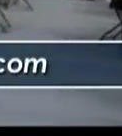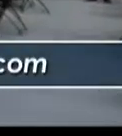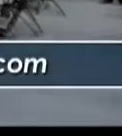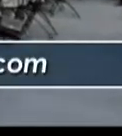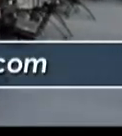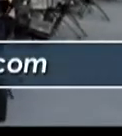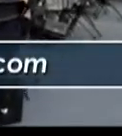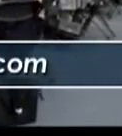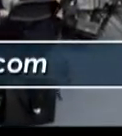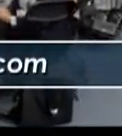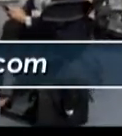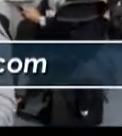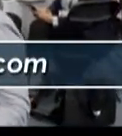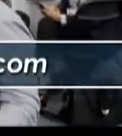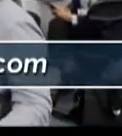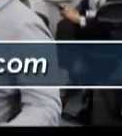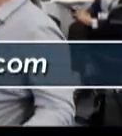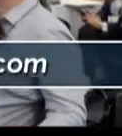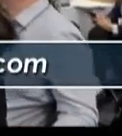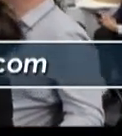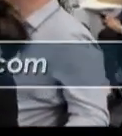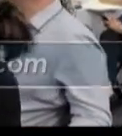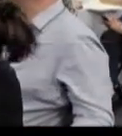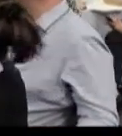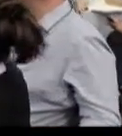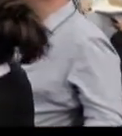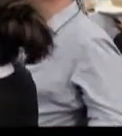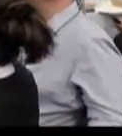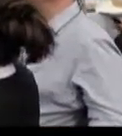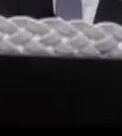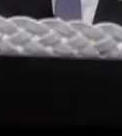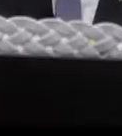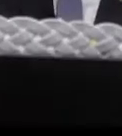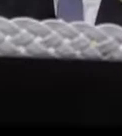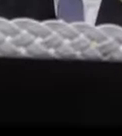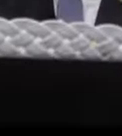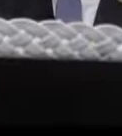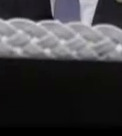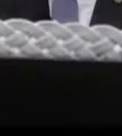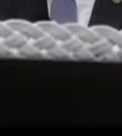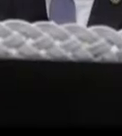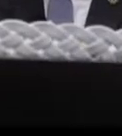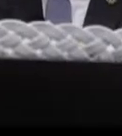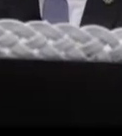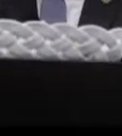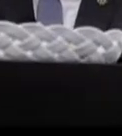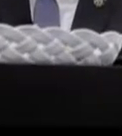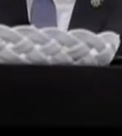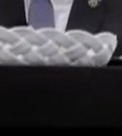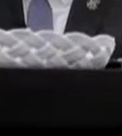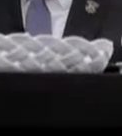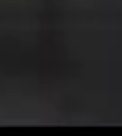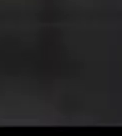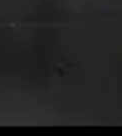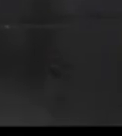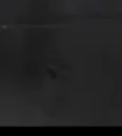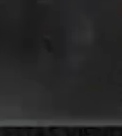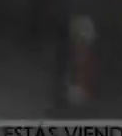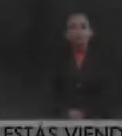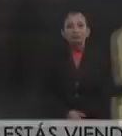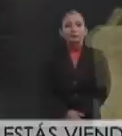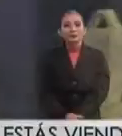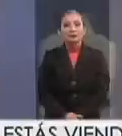para definir las principales líneas de la política educativa, teniendo como insumo las aportaciones recogidas en los últimos